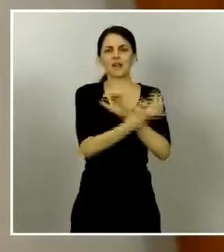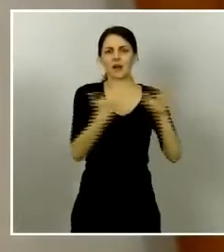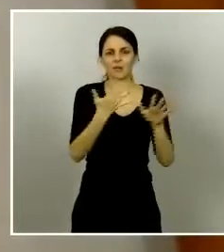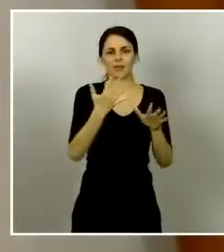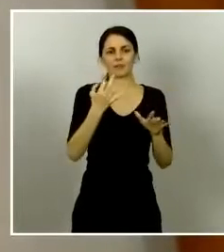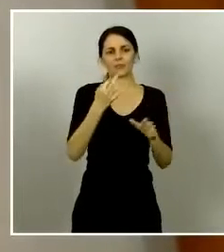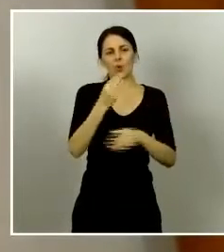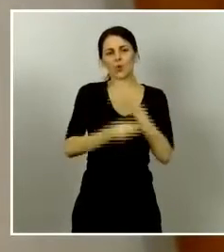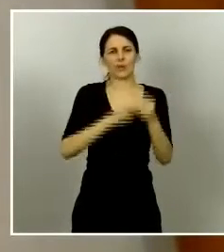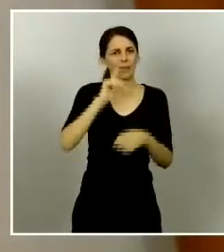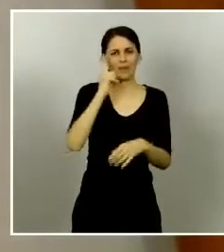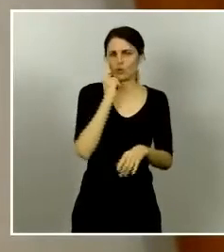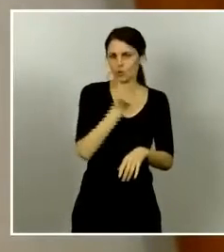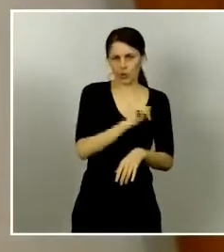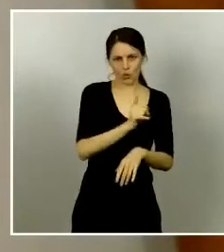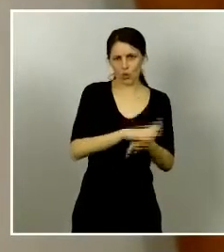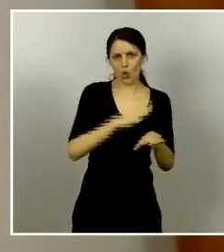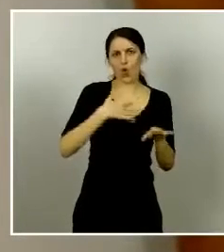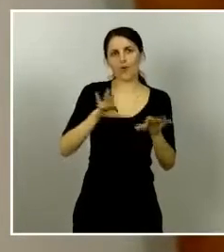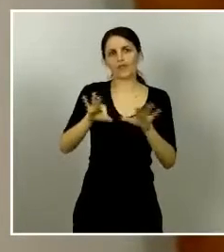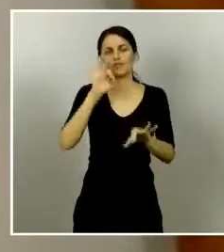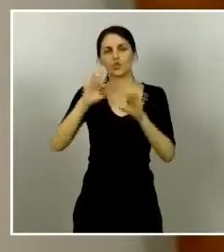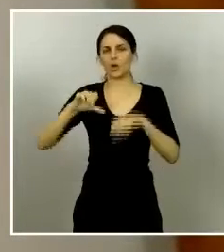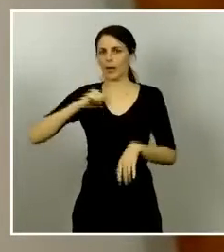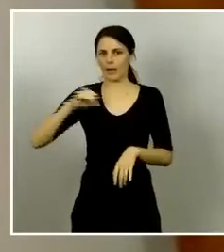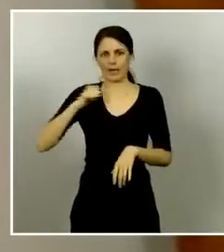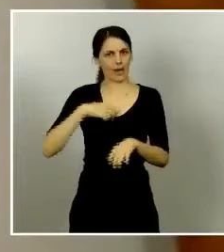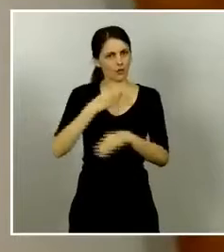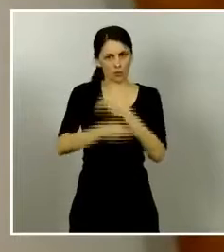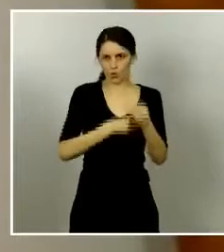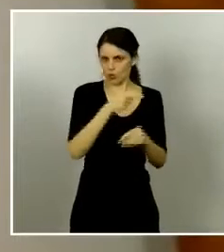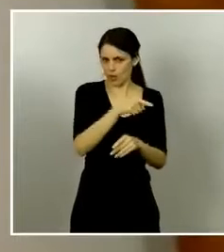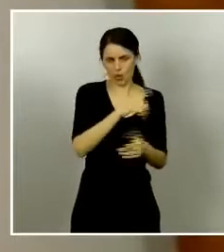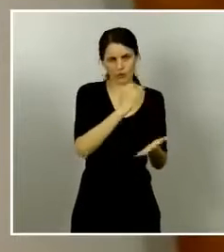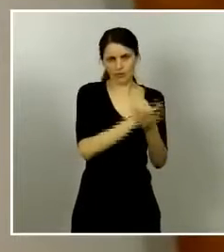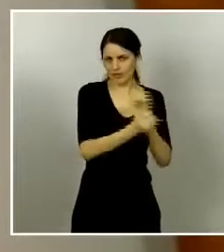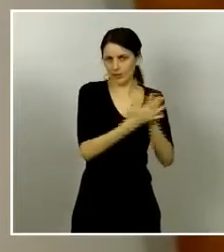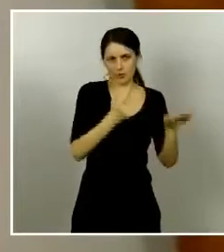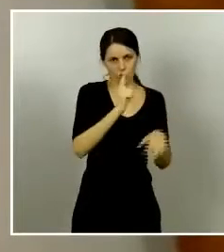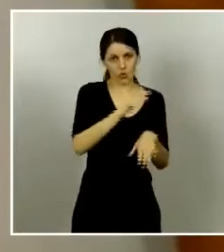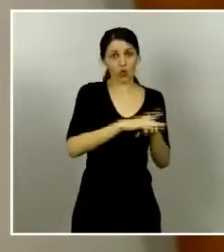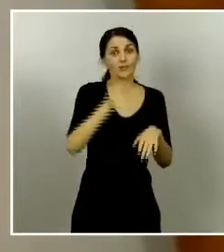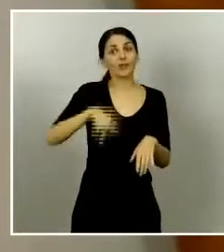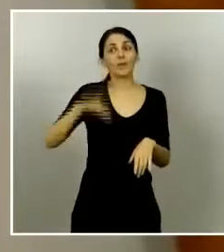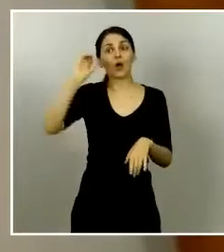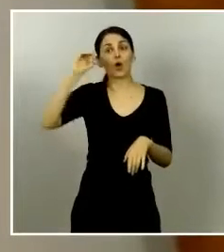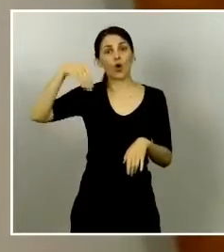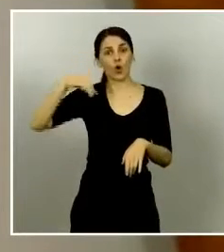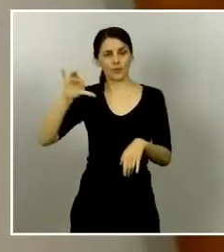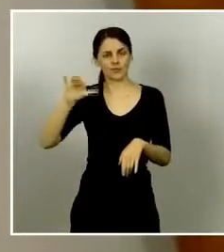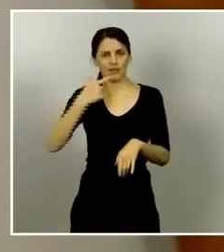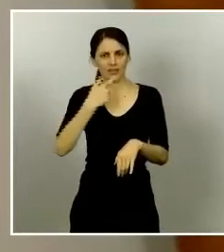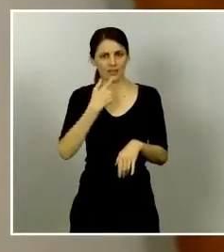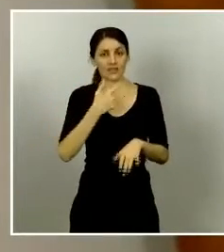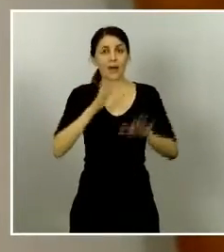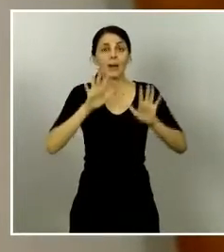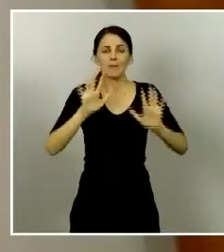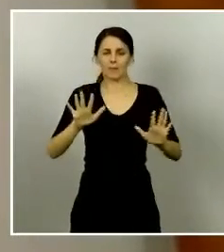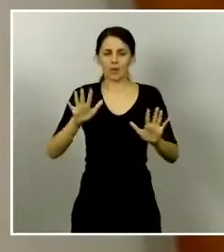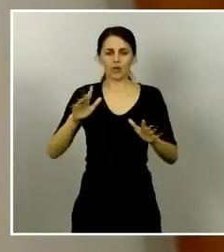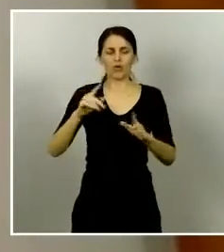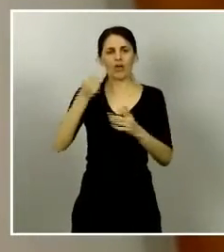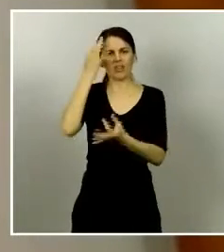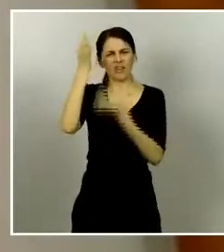de sanidad, los test rápidos no deben usarse para el diagnóstico ni para la toma de decisiones clínicas, es algo que también ha dicho